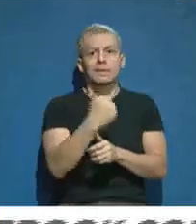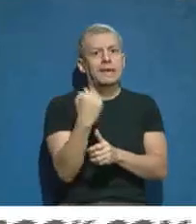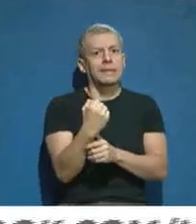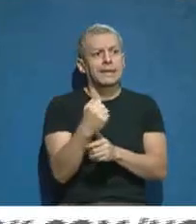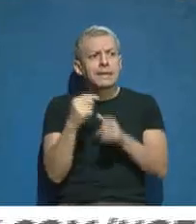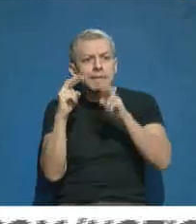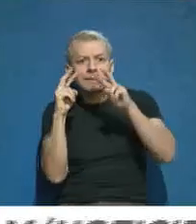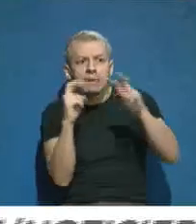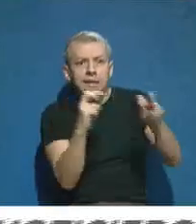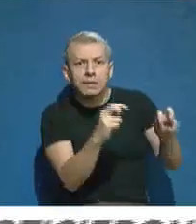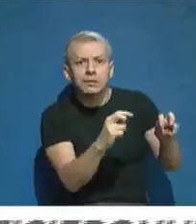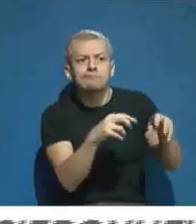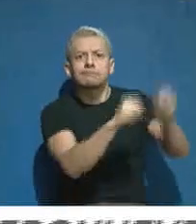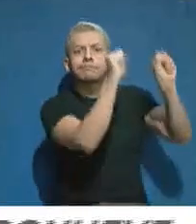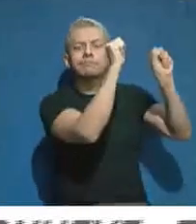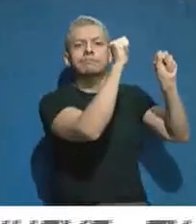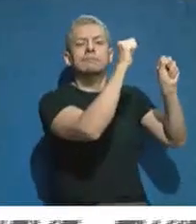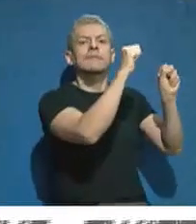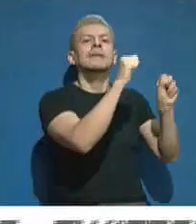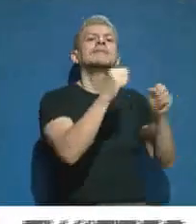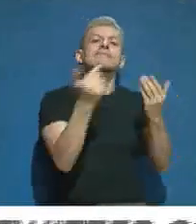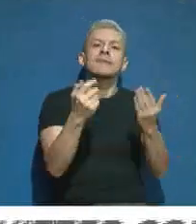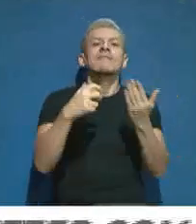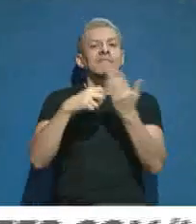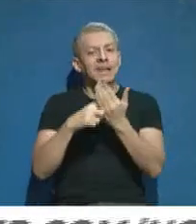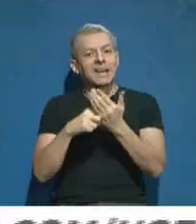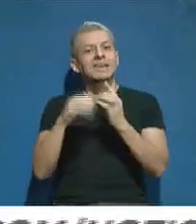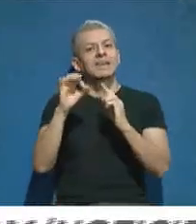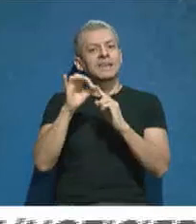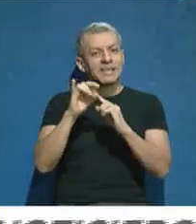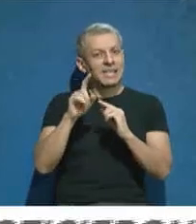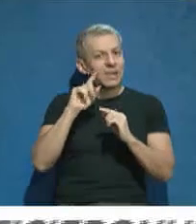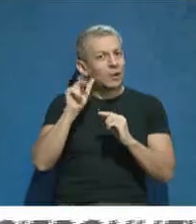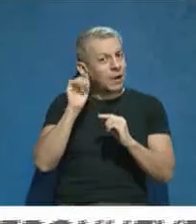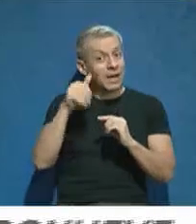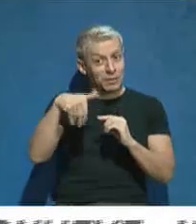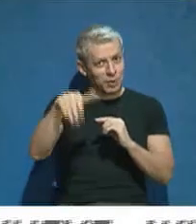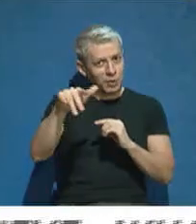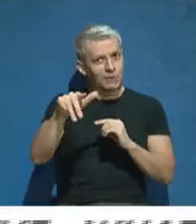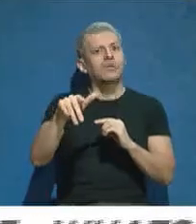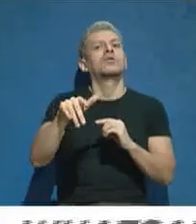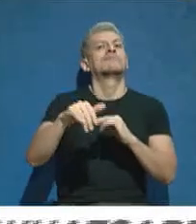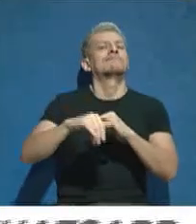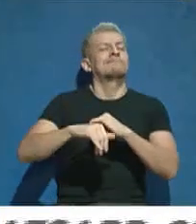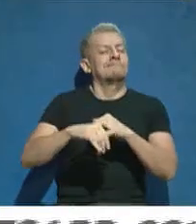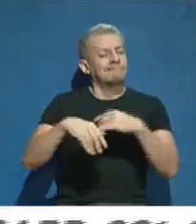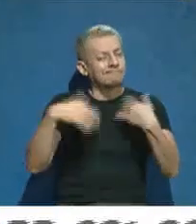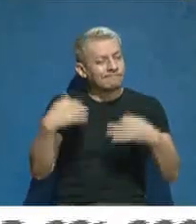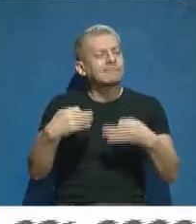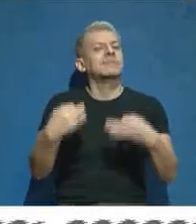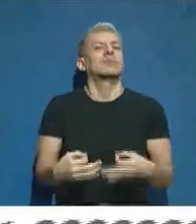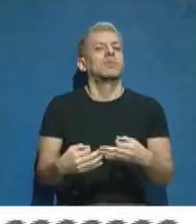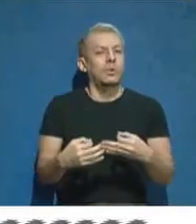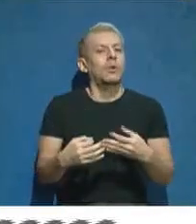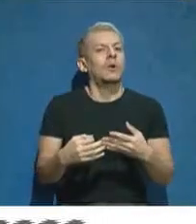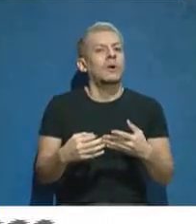marco de la investigación. Y como decíamos, la fiscal Paula Quiroga va a contar con esta información en las próximas horas. Y muy probablemente también, como